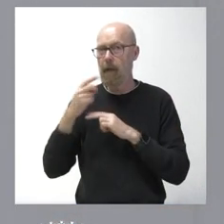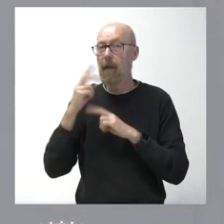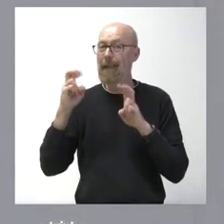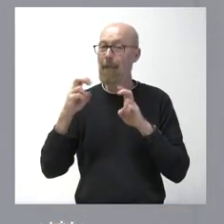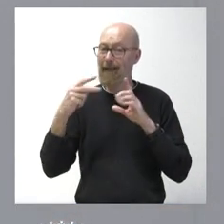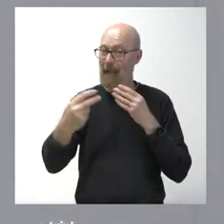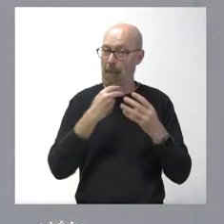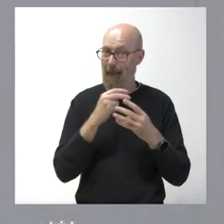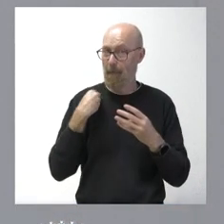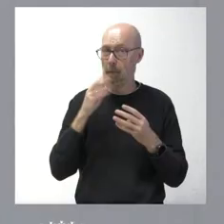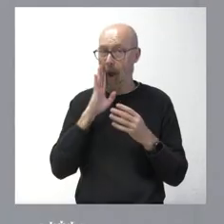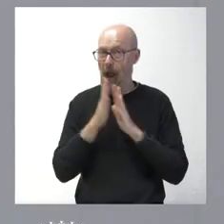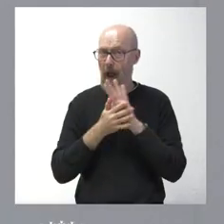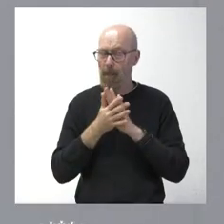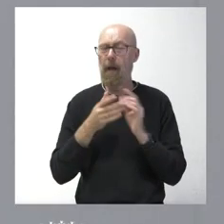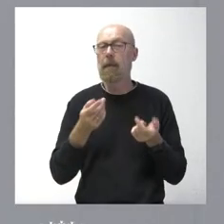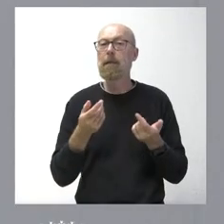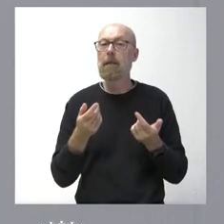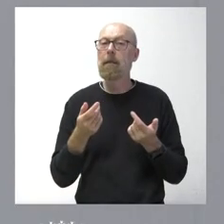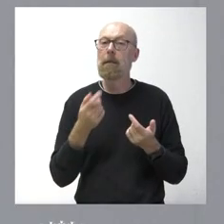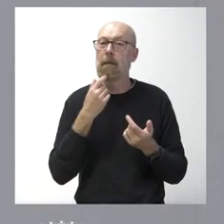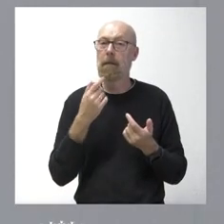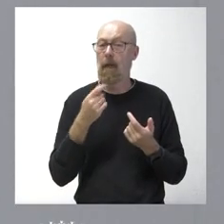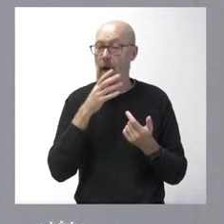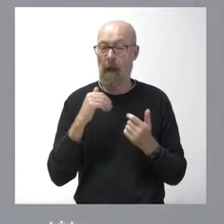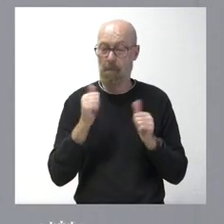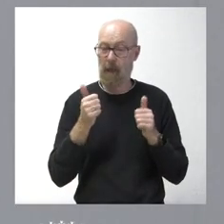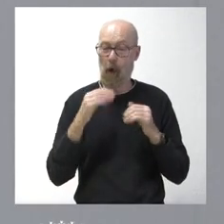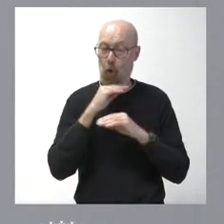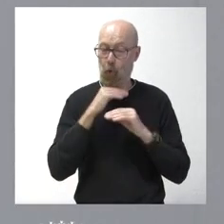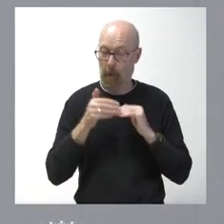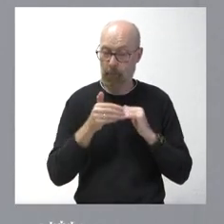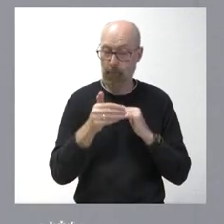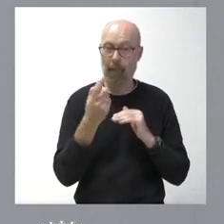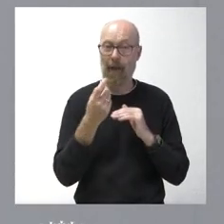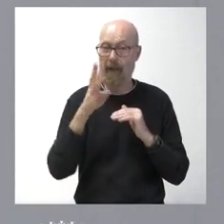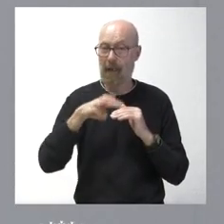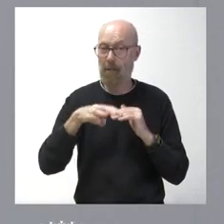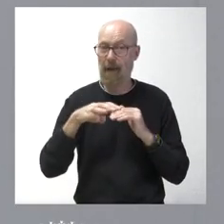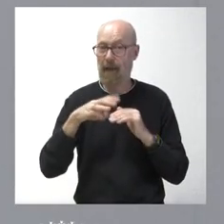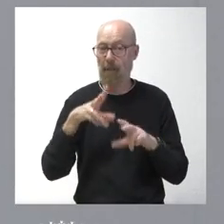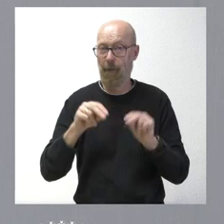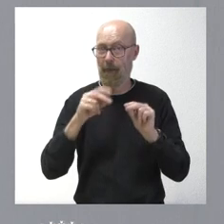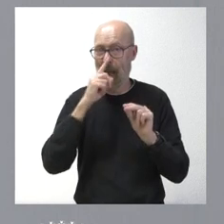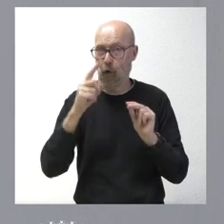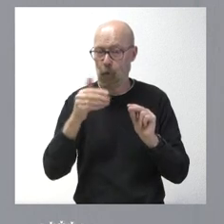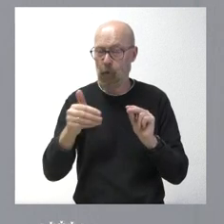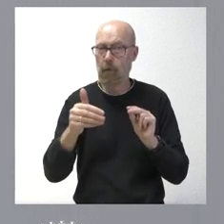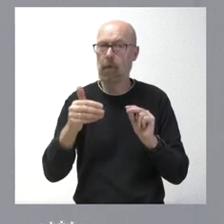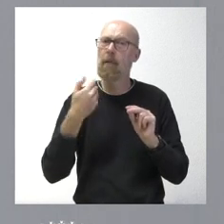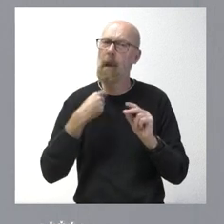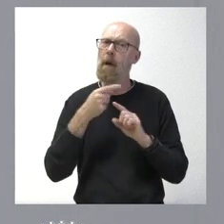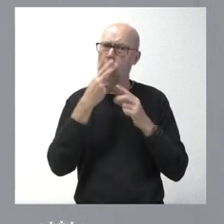importante es que siendo los primeros días de octubre y quedando un trimestre para acabar el año 2024 hayamos ya hecho públicas las